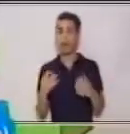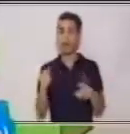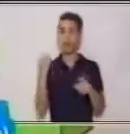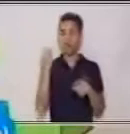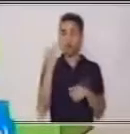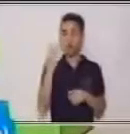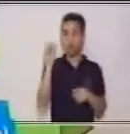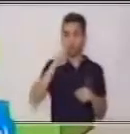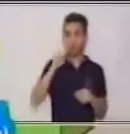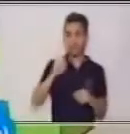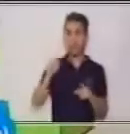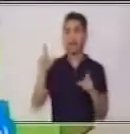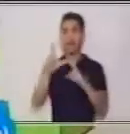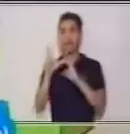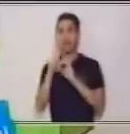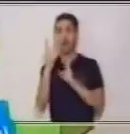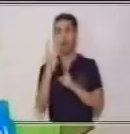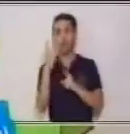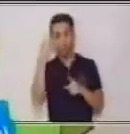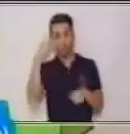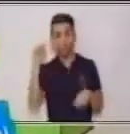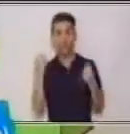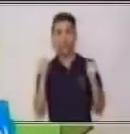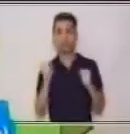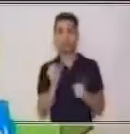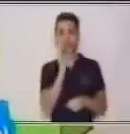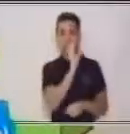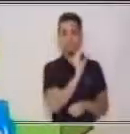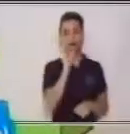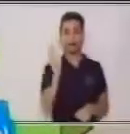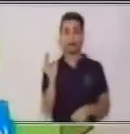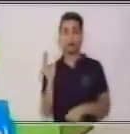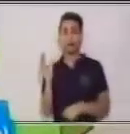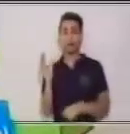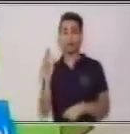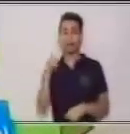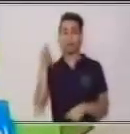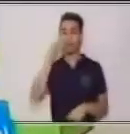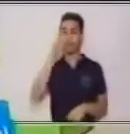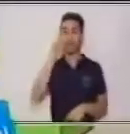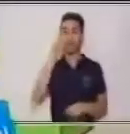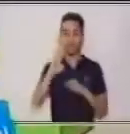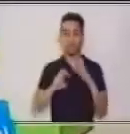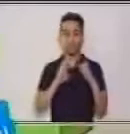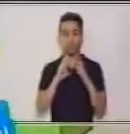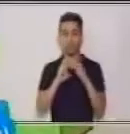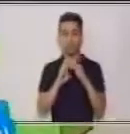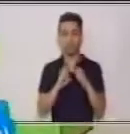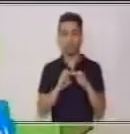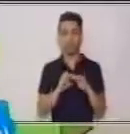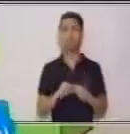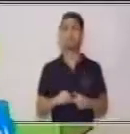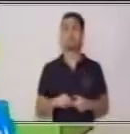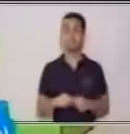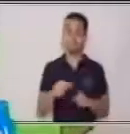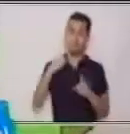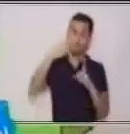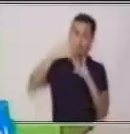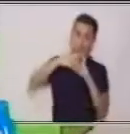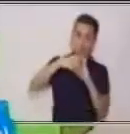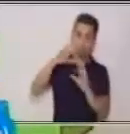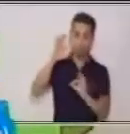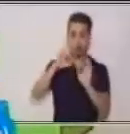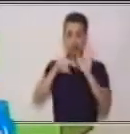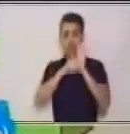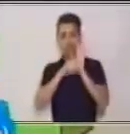una literal para formar el concepto del binomio cuadrado perfecto. Siendo positivo o siendo